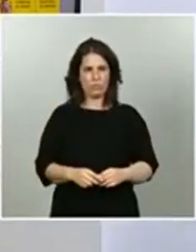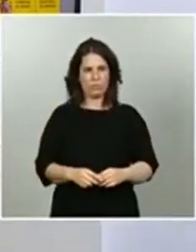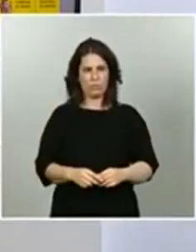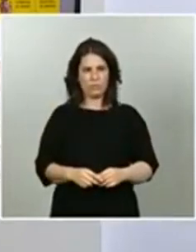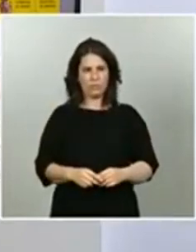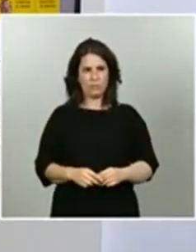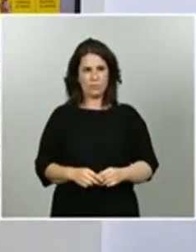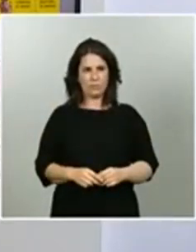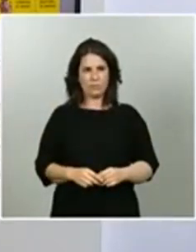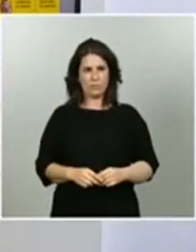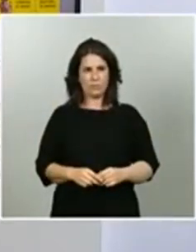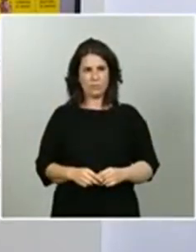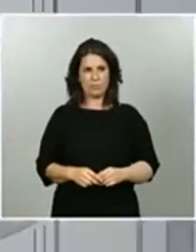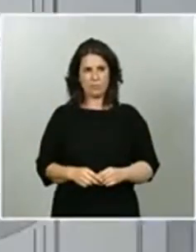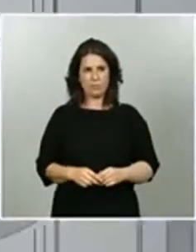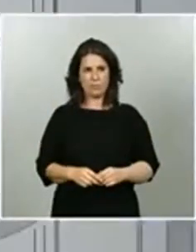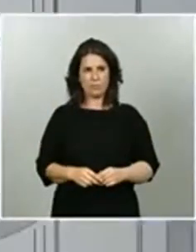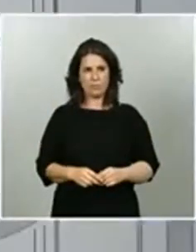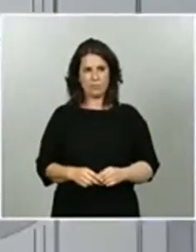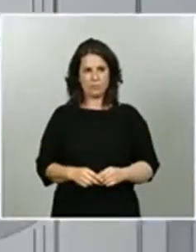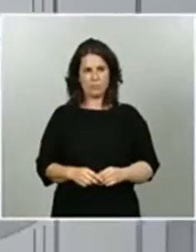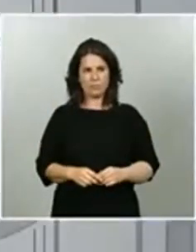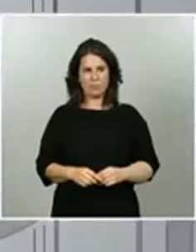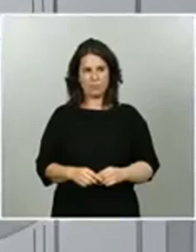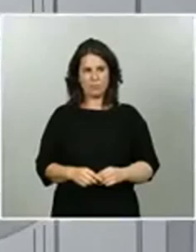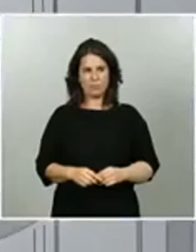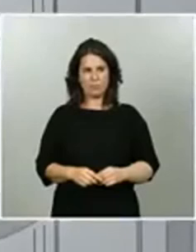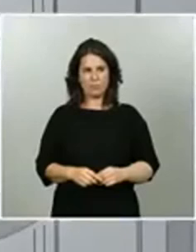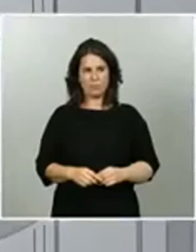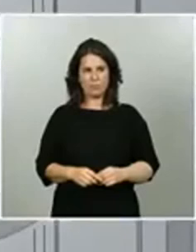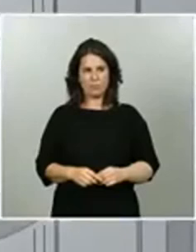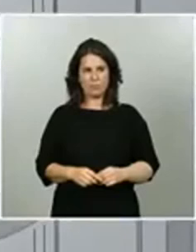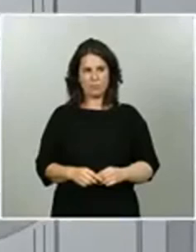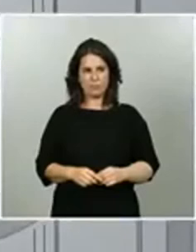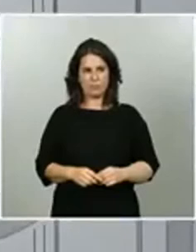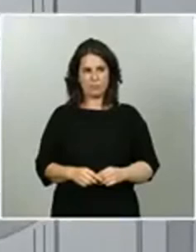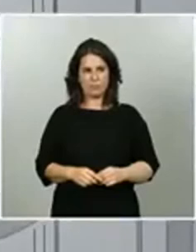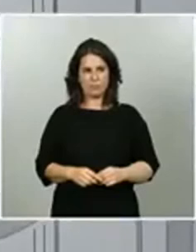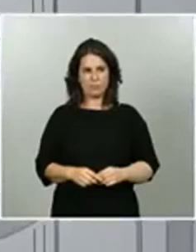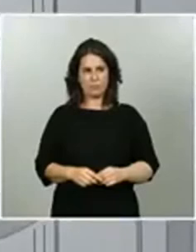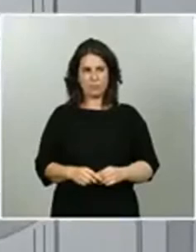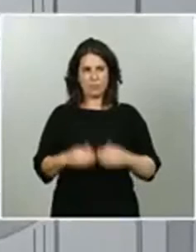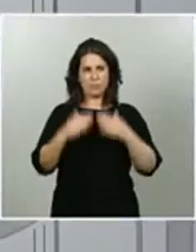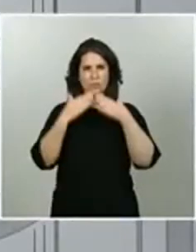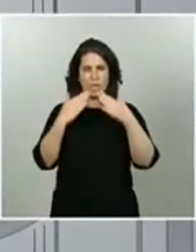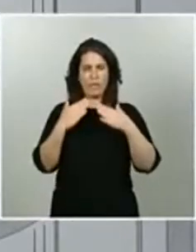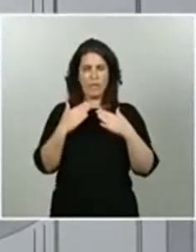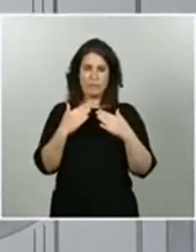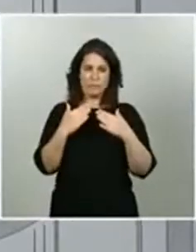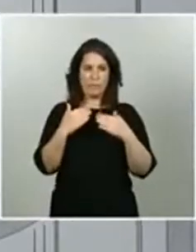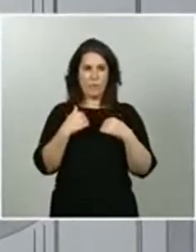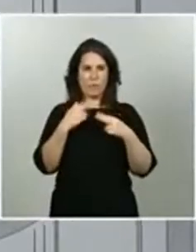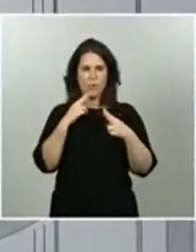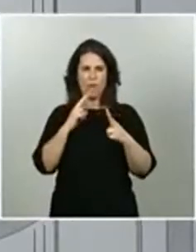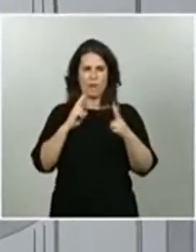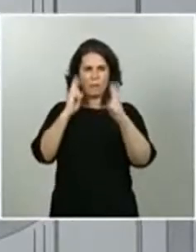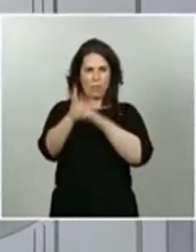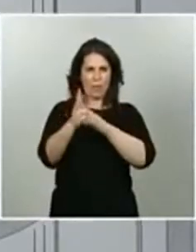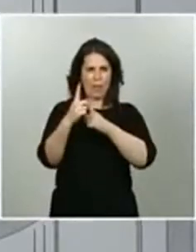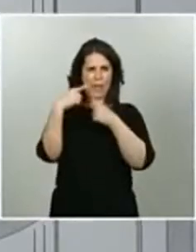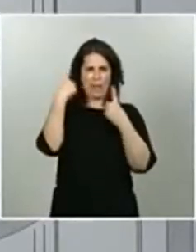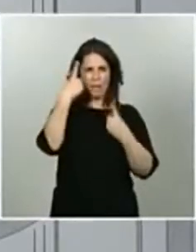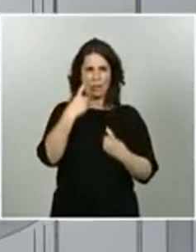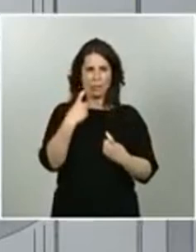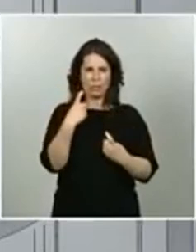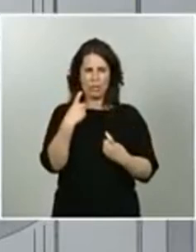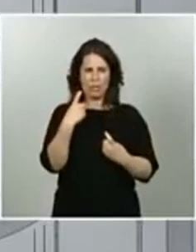Ma rispondo per quanto riguarda la sollecitazione della pregunta sulla ¿Qué ha